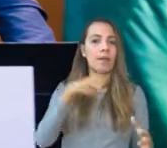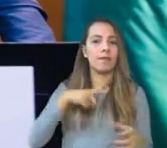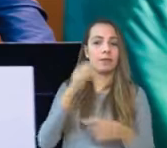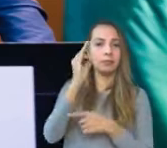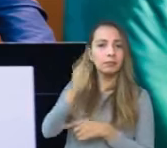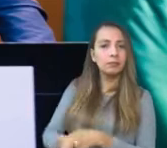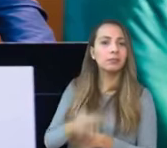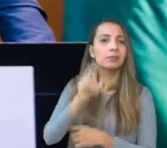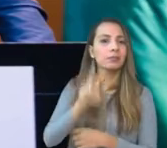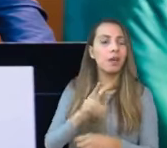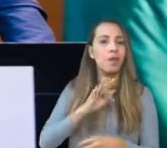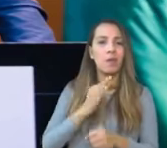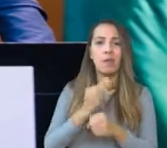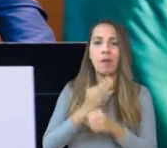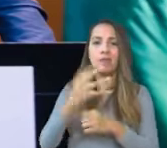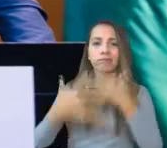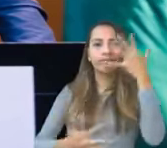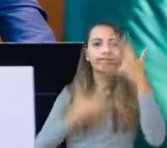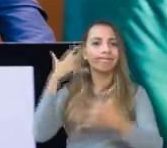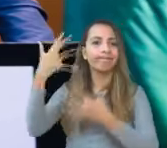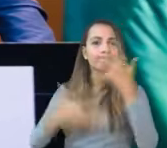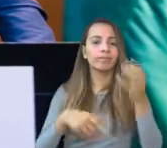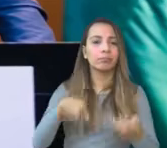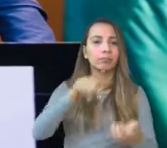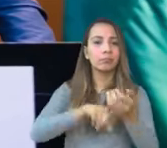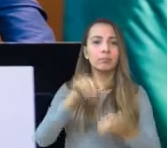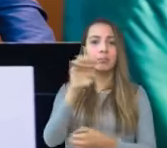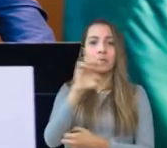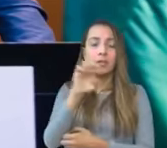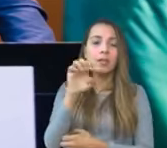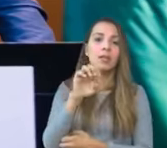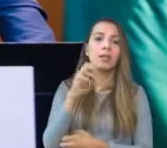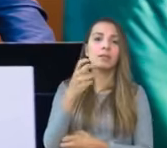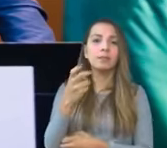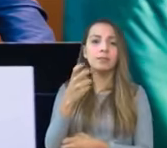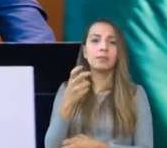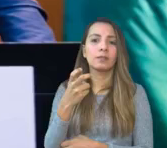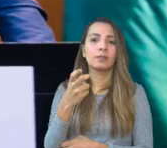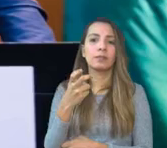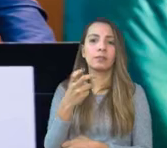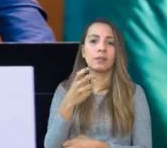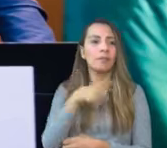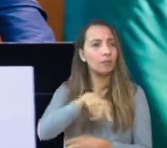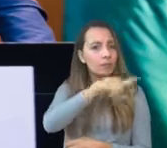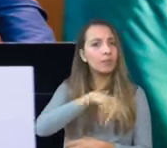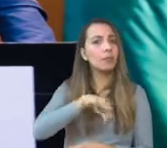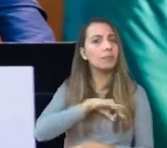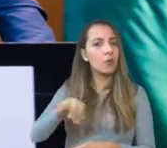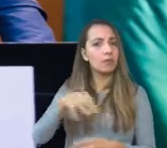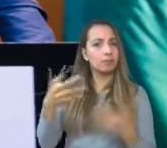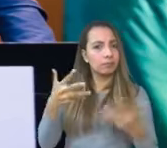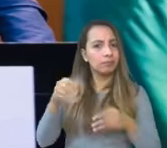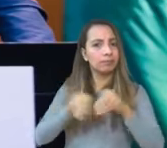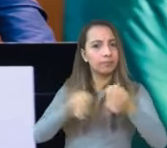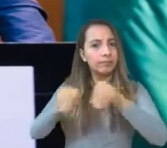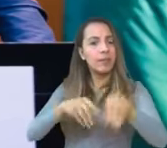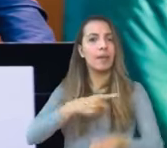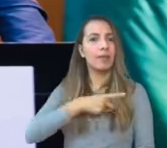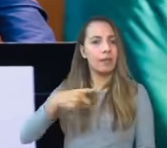en el municipio y estar a la altura de los retos que se enfrentan. El diputado federal finalizó señalando que